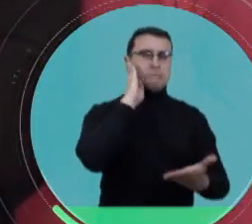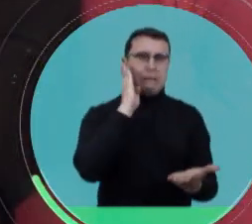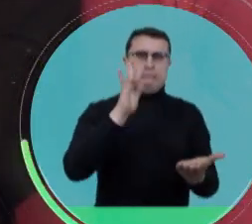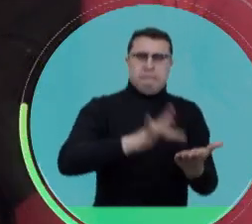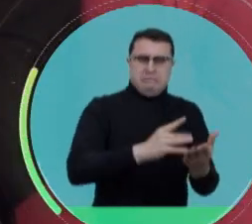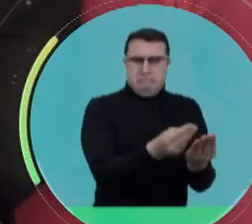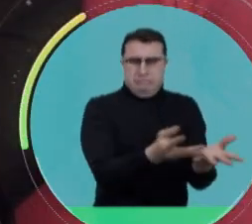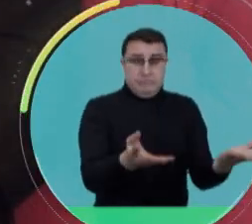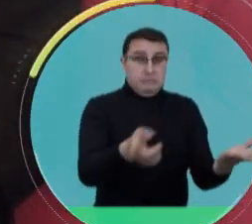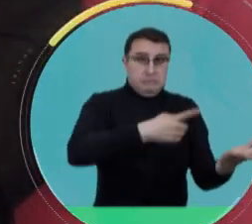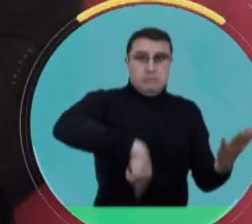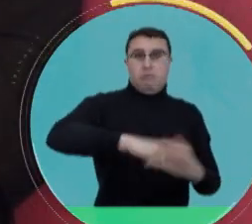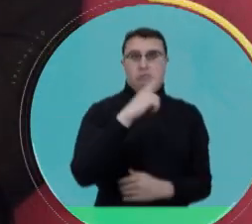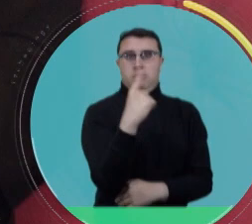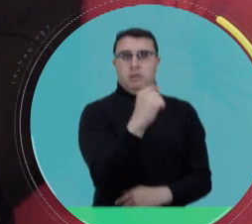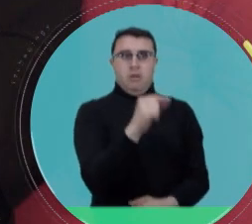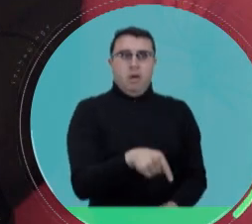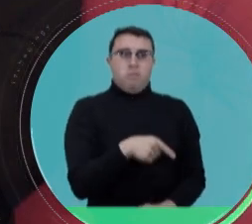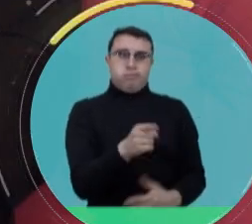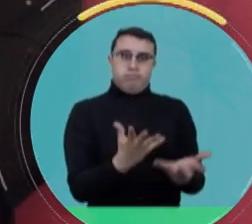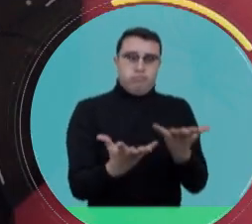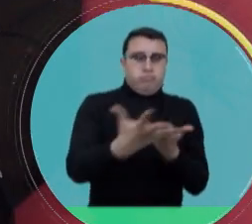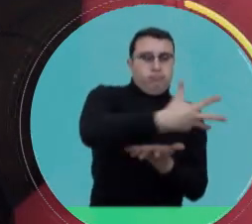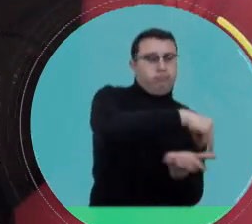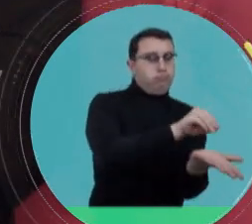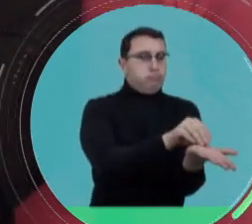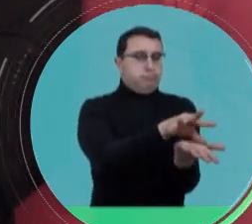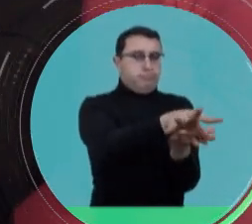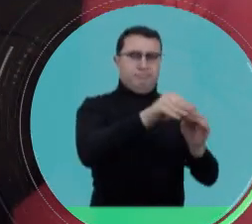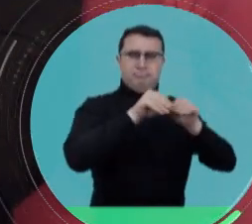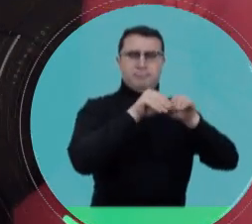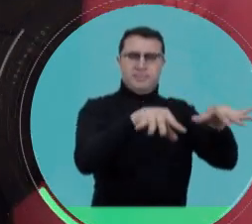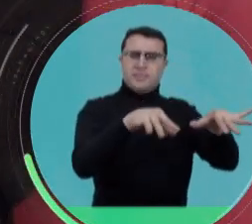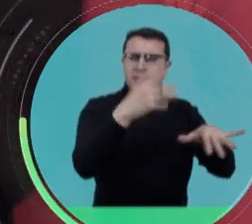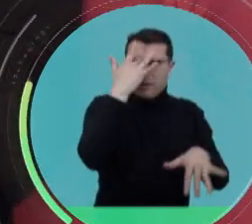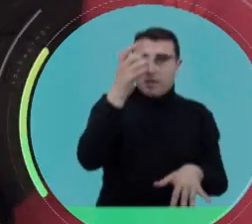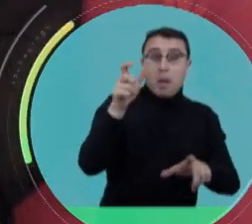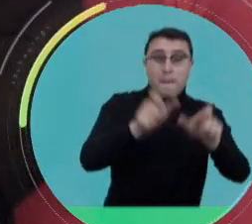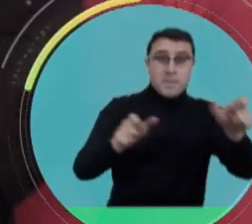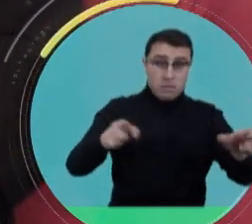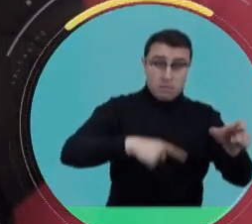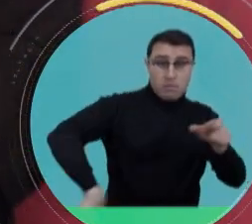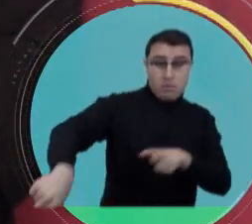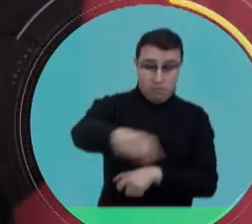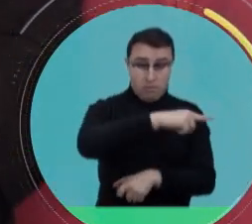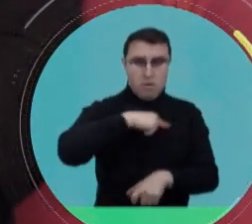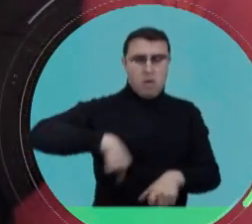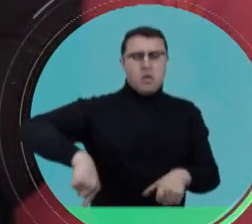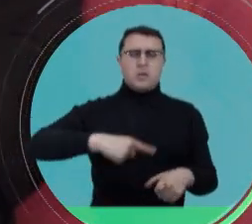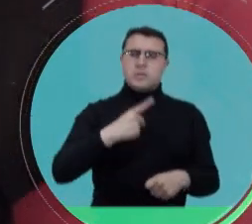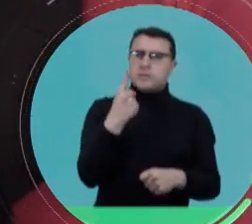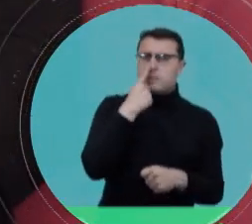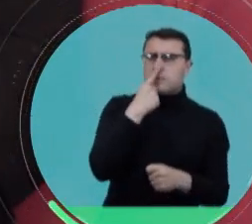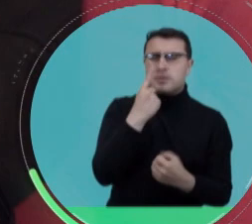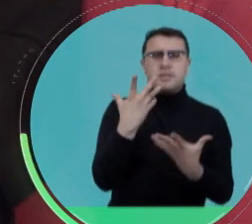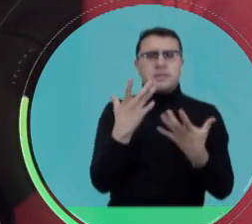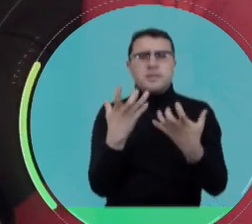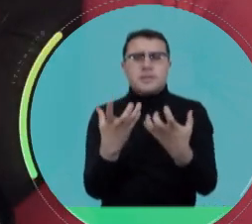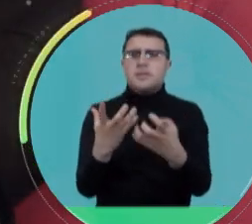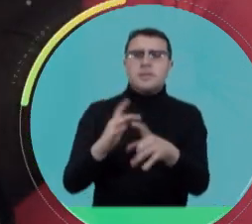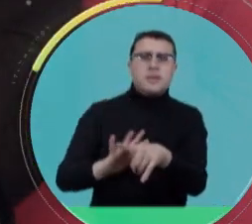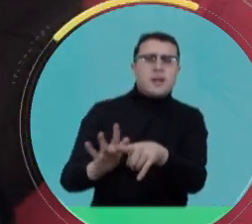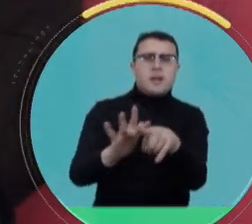dispositivos móviles Ahí es donde Generalmente está lo tras medial porque las personas como tal Ya están eh